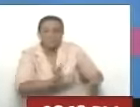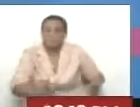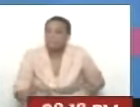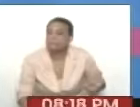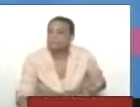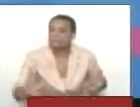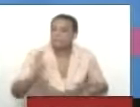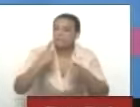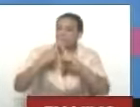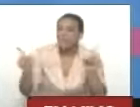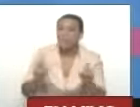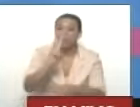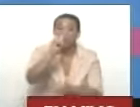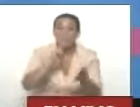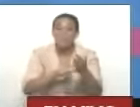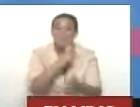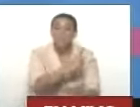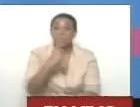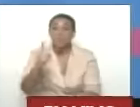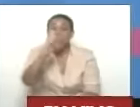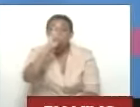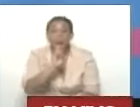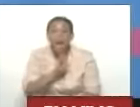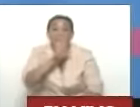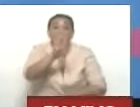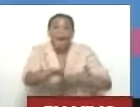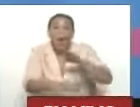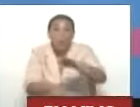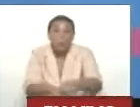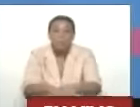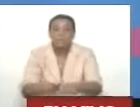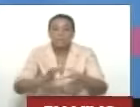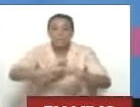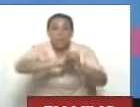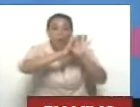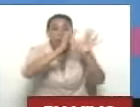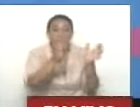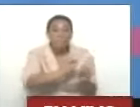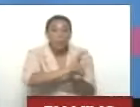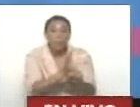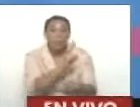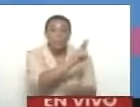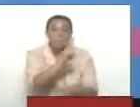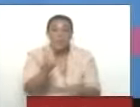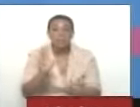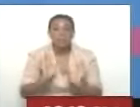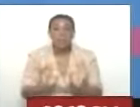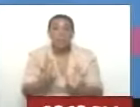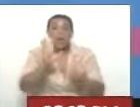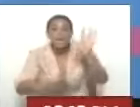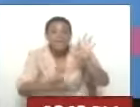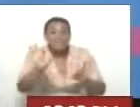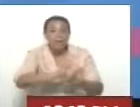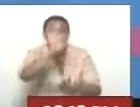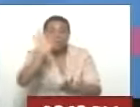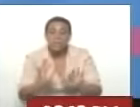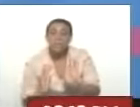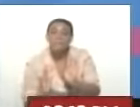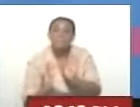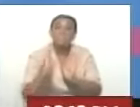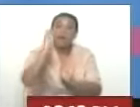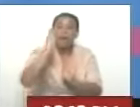recuperarnos. 2021 fueron los primeros pasos superando la pandemia. 2022 tuvimos 15% de